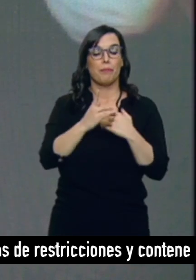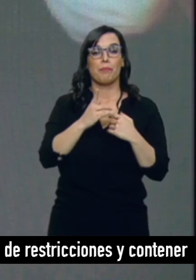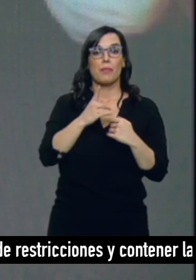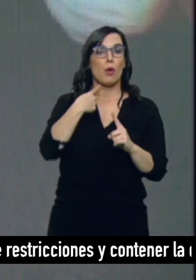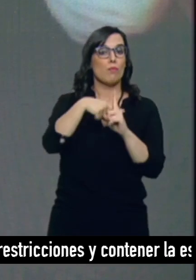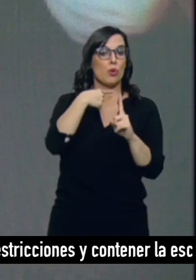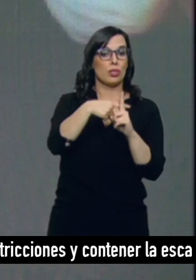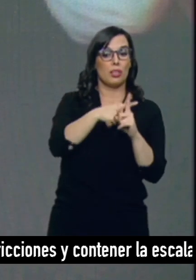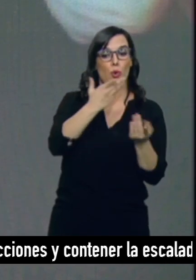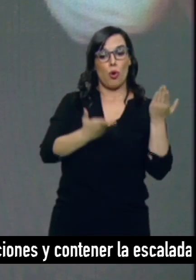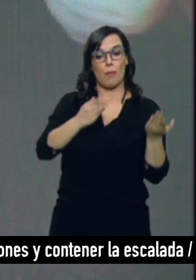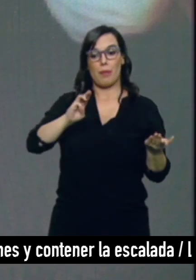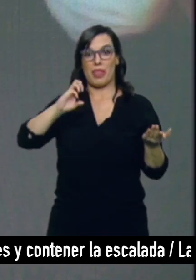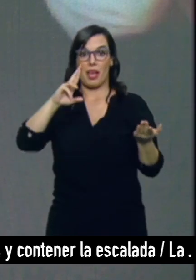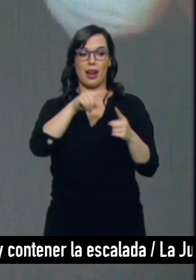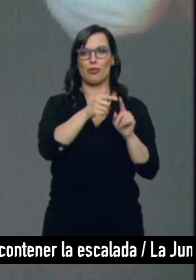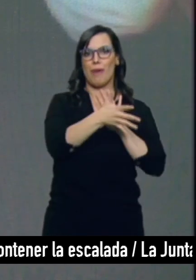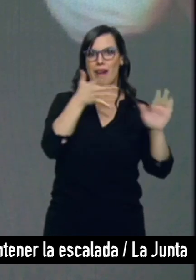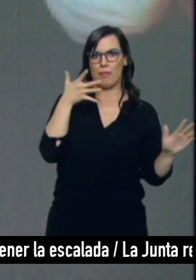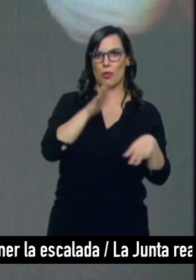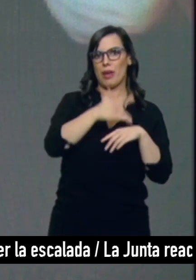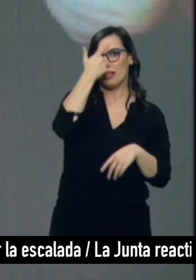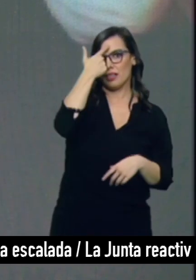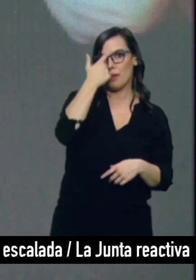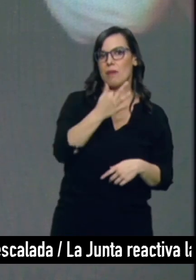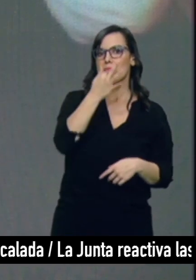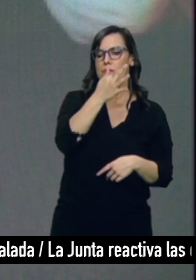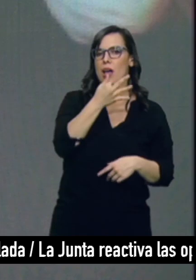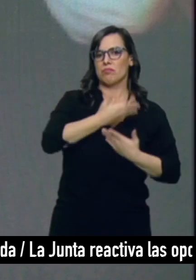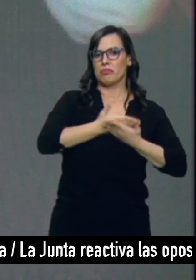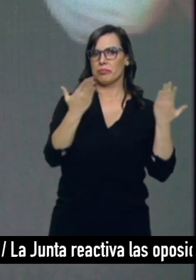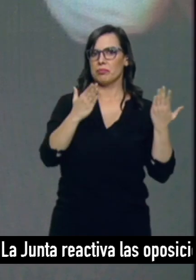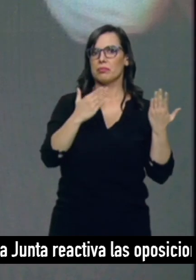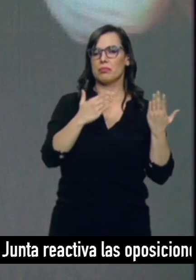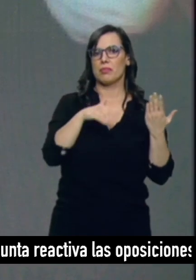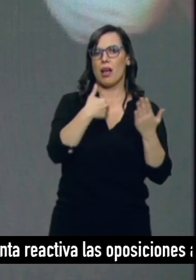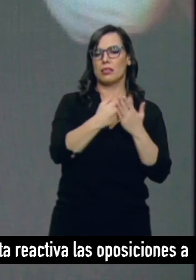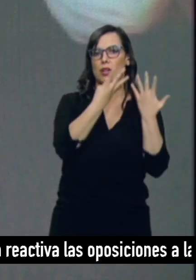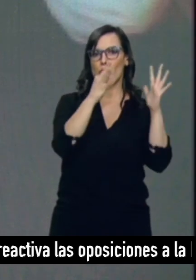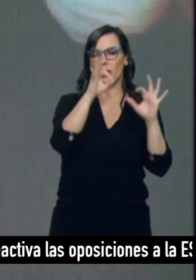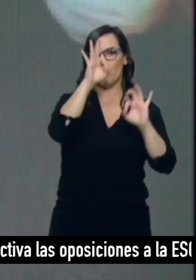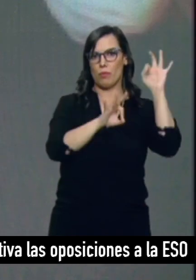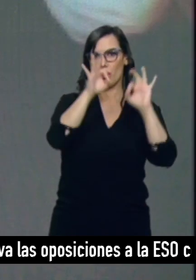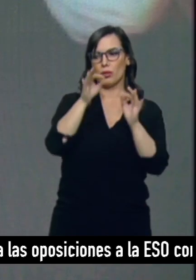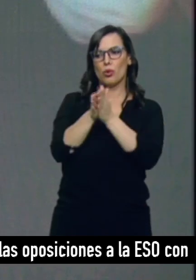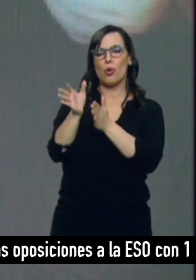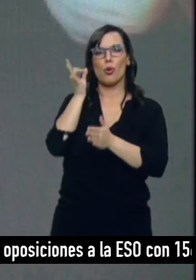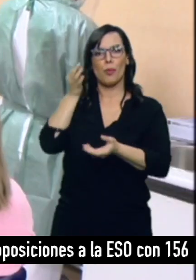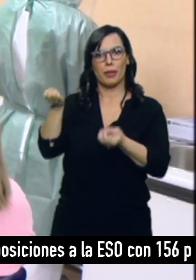respecto a las pruebas PCR es que son más rápidos y su fiabilidad llega al 90%. Elena Llorente.